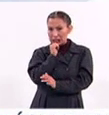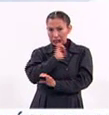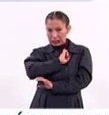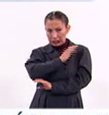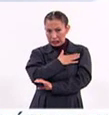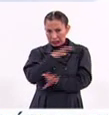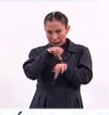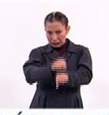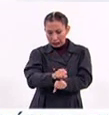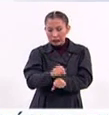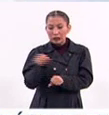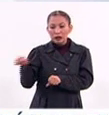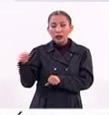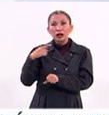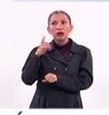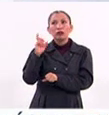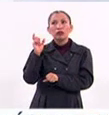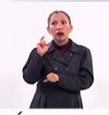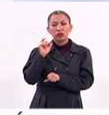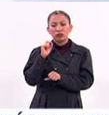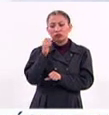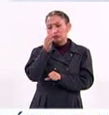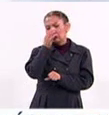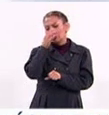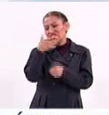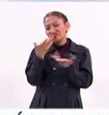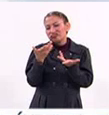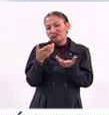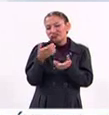los españoles, ya cuando,